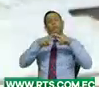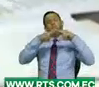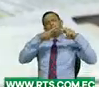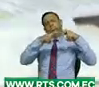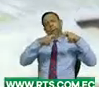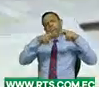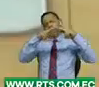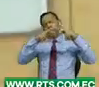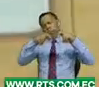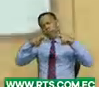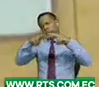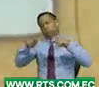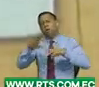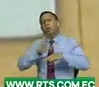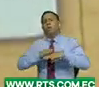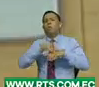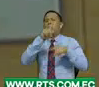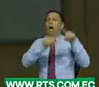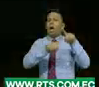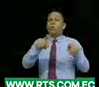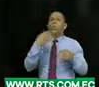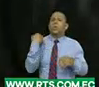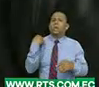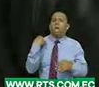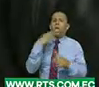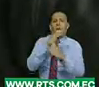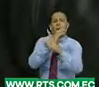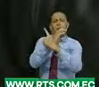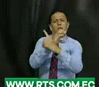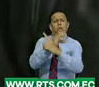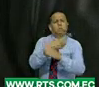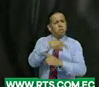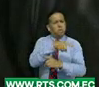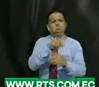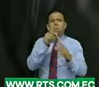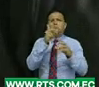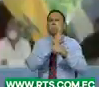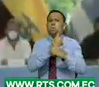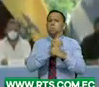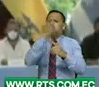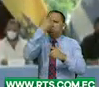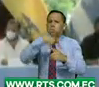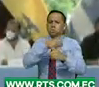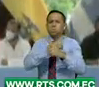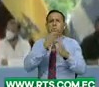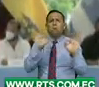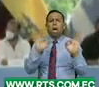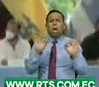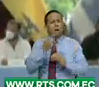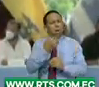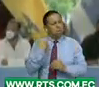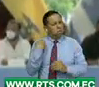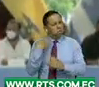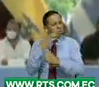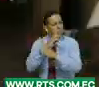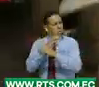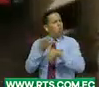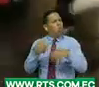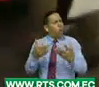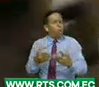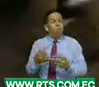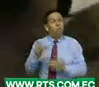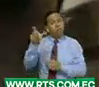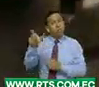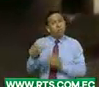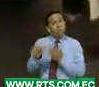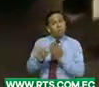de carnes de discapacidad sobre eso el titular de dicha cartera de estado quien tiene menos de un mes en el cargo indicó la cantidad